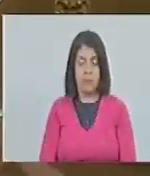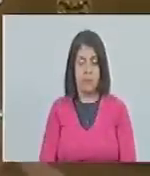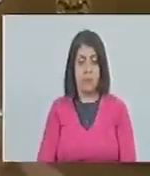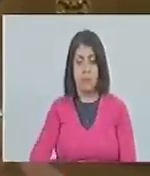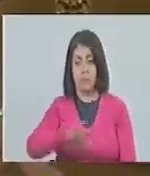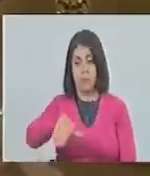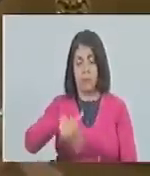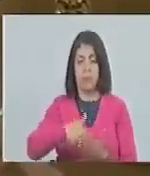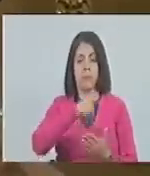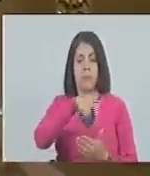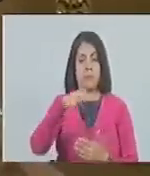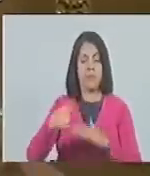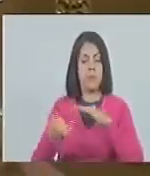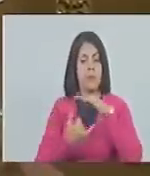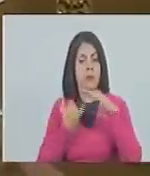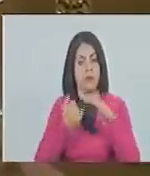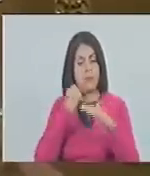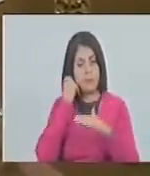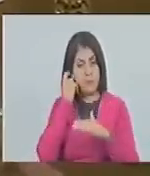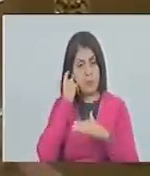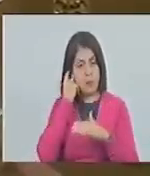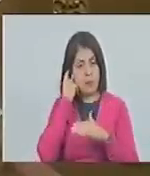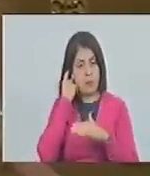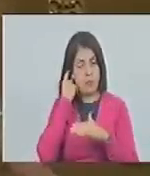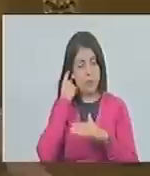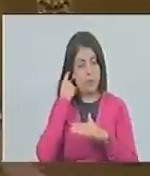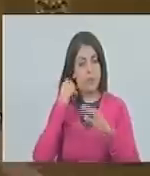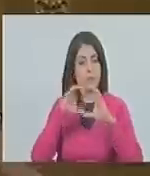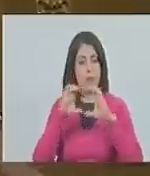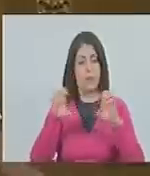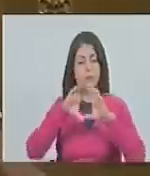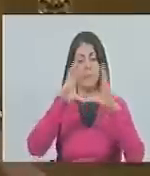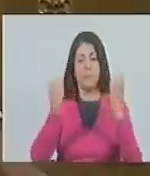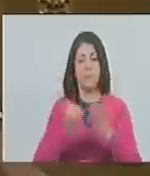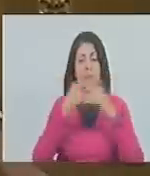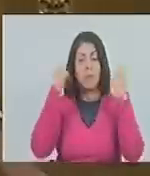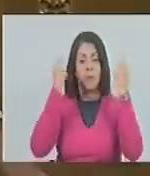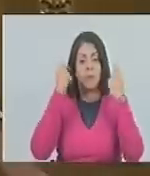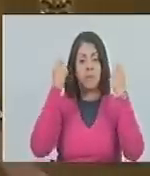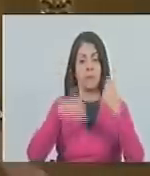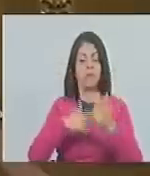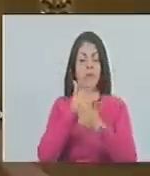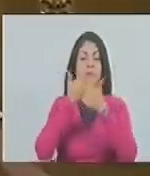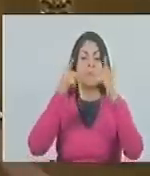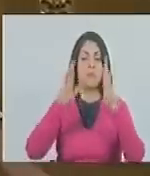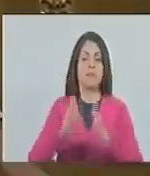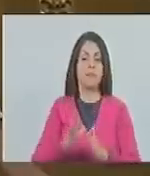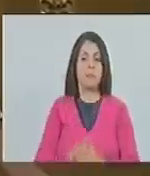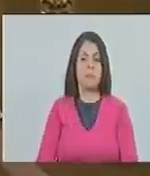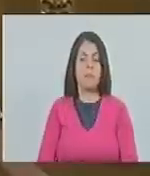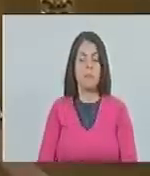todas las personas e instituciones decentes del planeta se sumen a la campaña por su liberación.